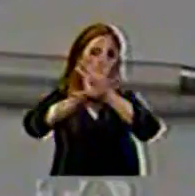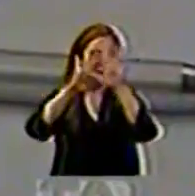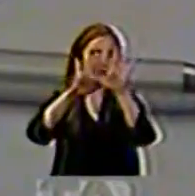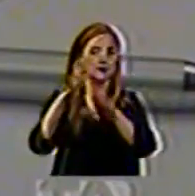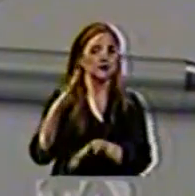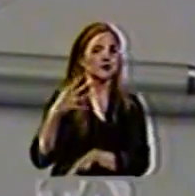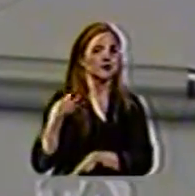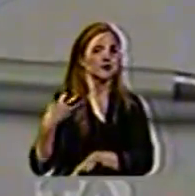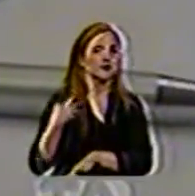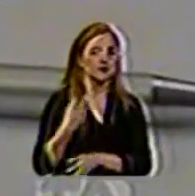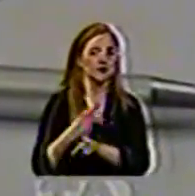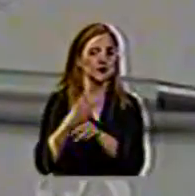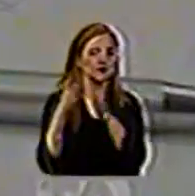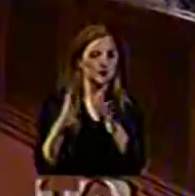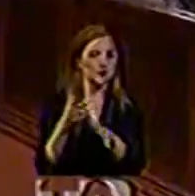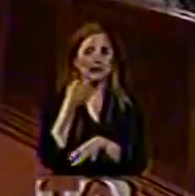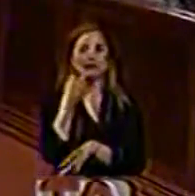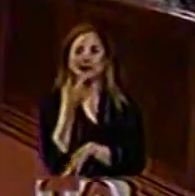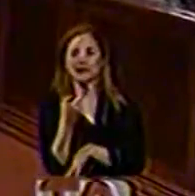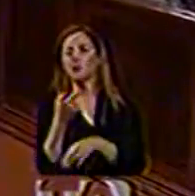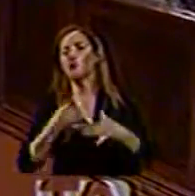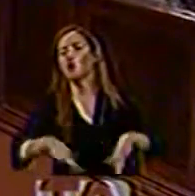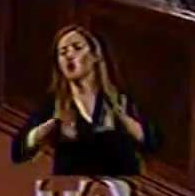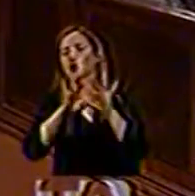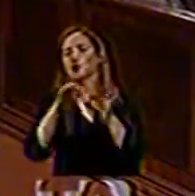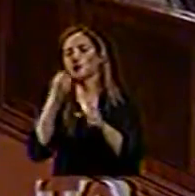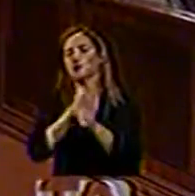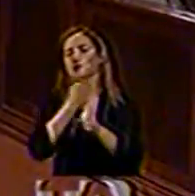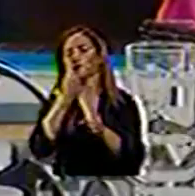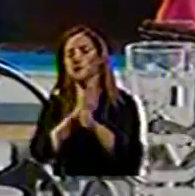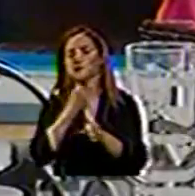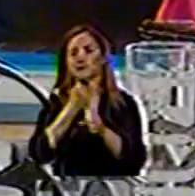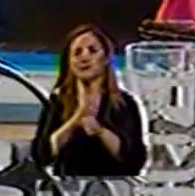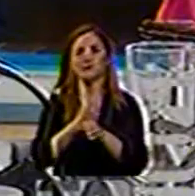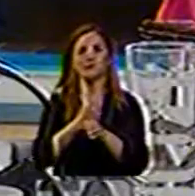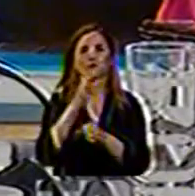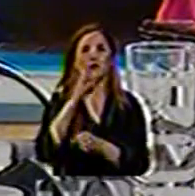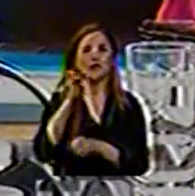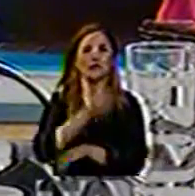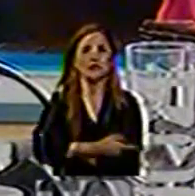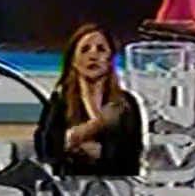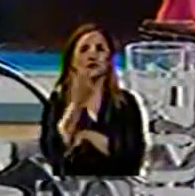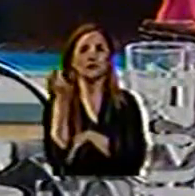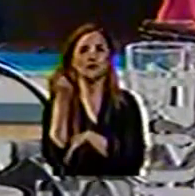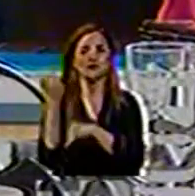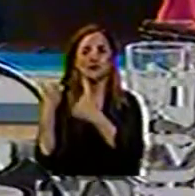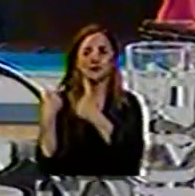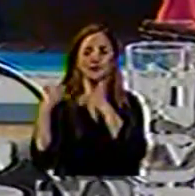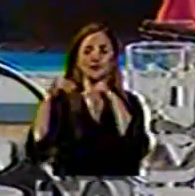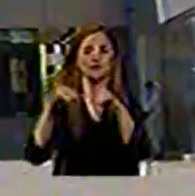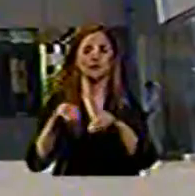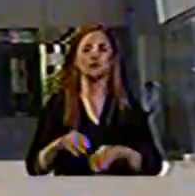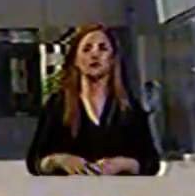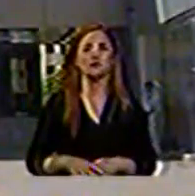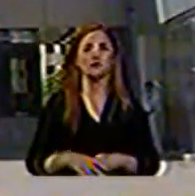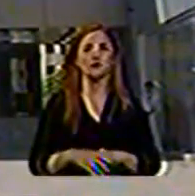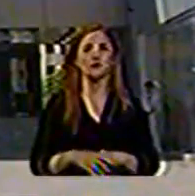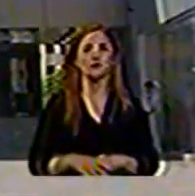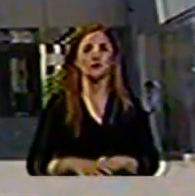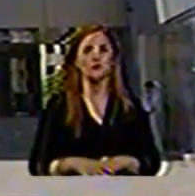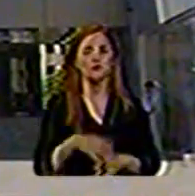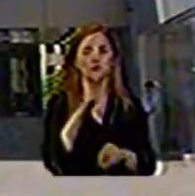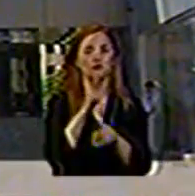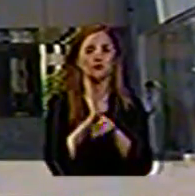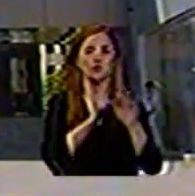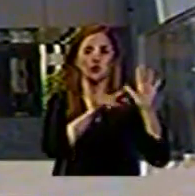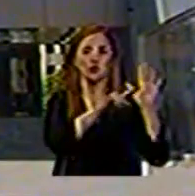este, dicen los consejeros, es necesario continuar con la labor más allá de los 60 días en que se les encargó la institución. Por ello,